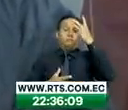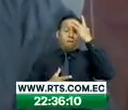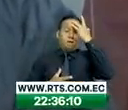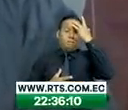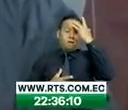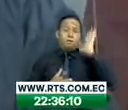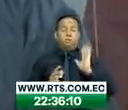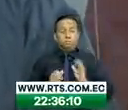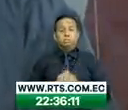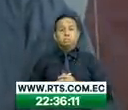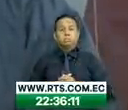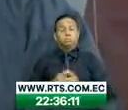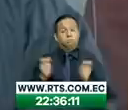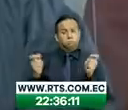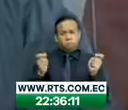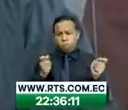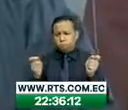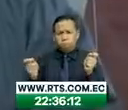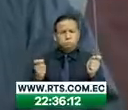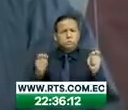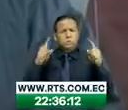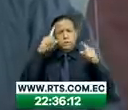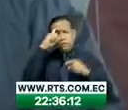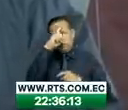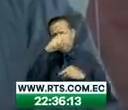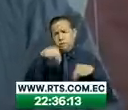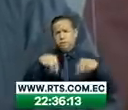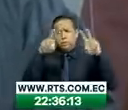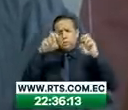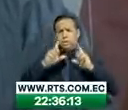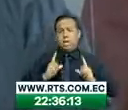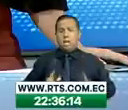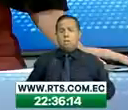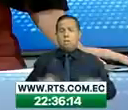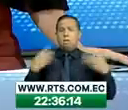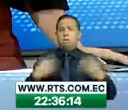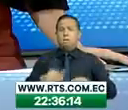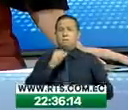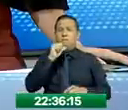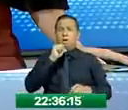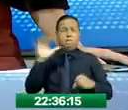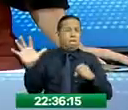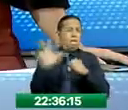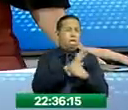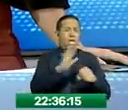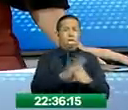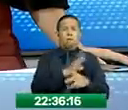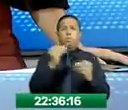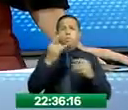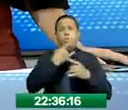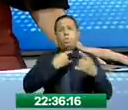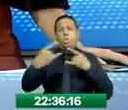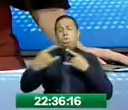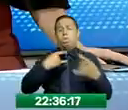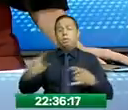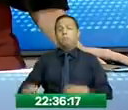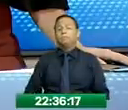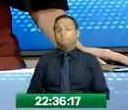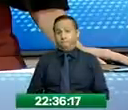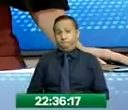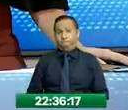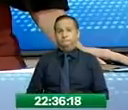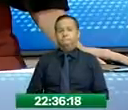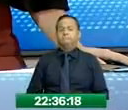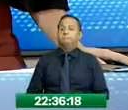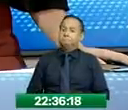manejar esta crisis en la situación de la salud que se tiene por la atención a los infectados adrián a así es